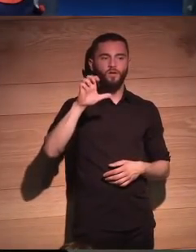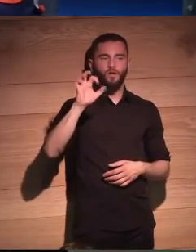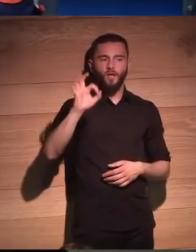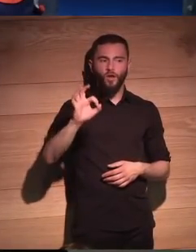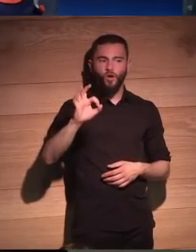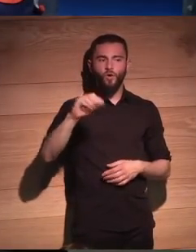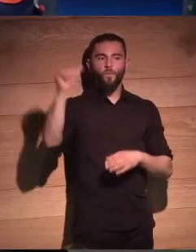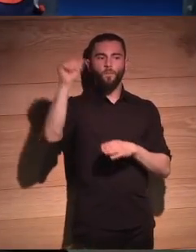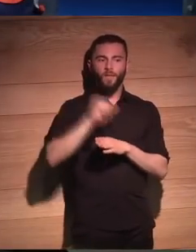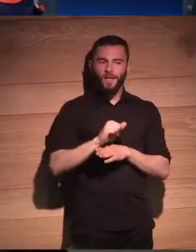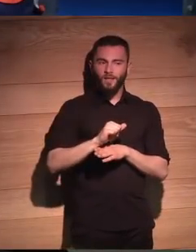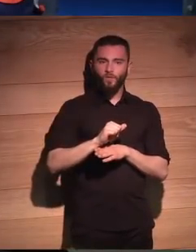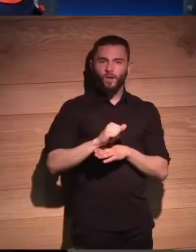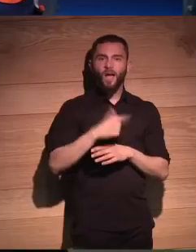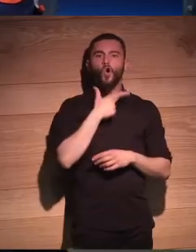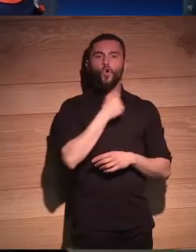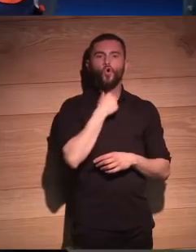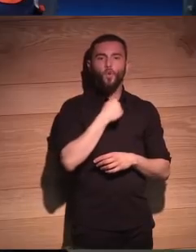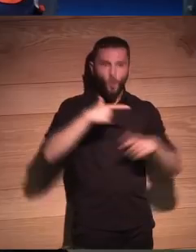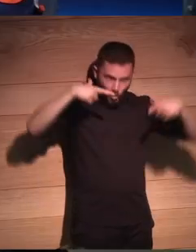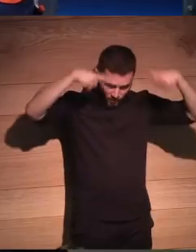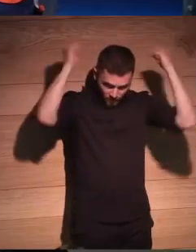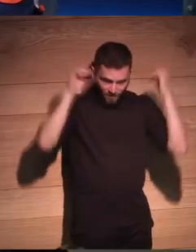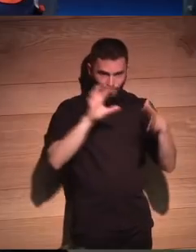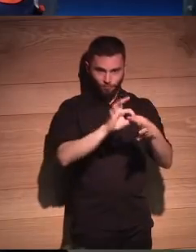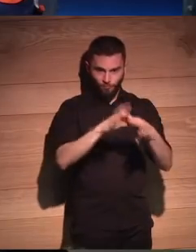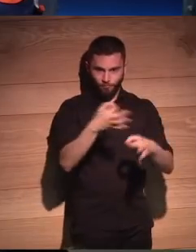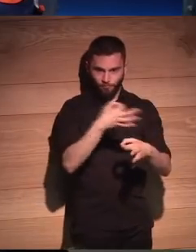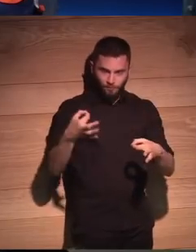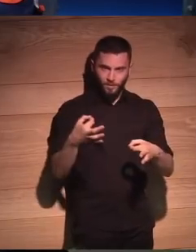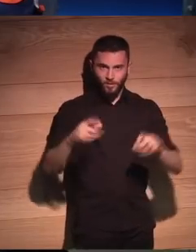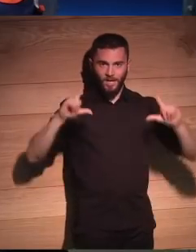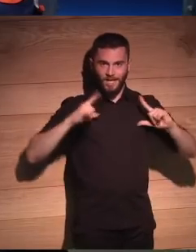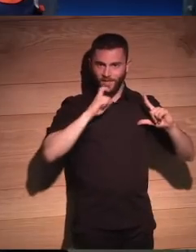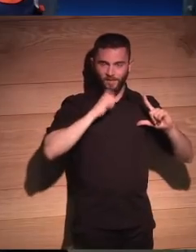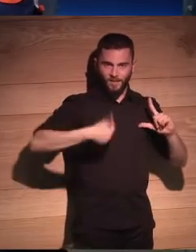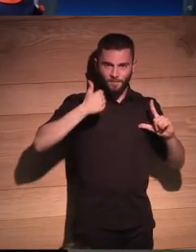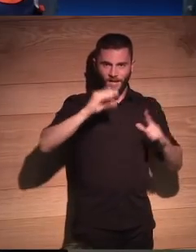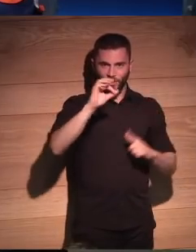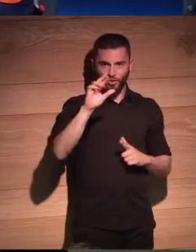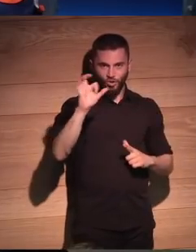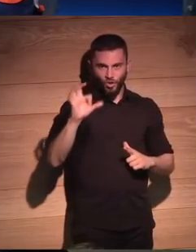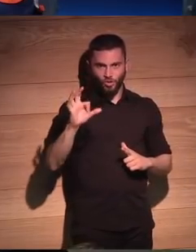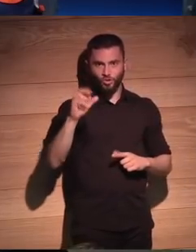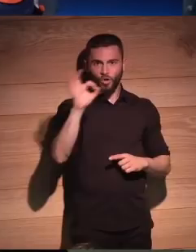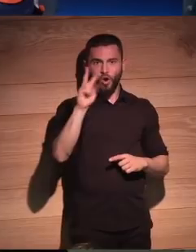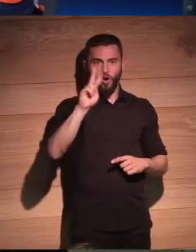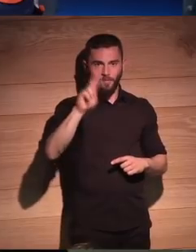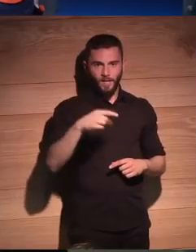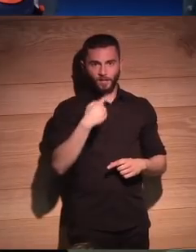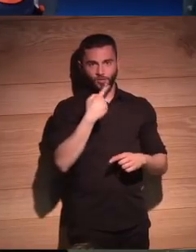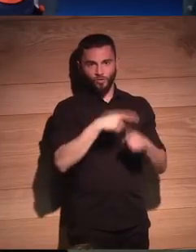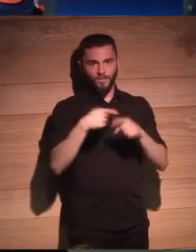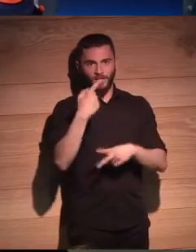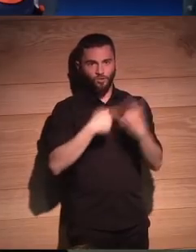humor en Batman y la Lego película encaja muy bien y en el personaje es más complicado. Respecto a los crossovers, mira, a mí me gustan dos cosas que voy a decir.